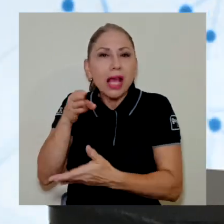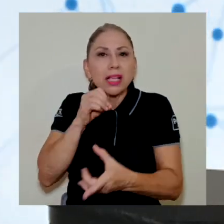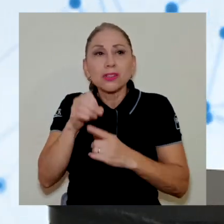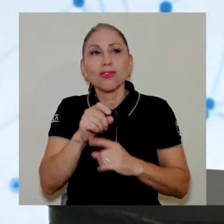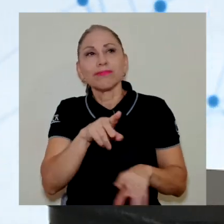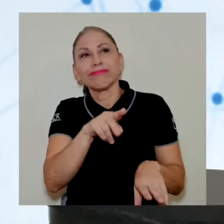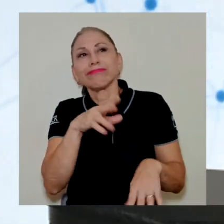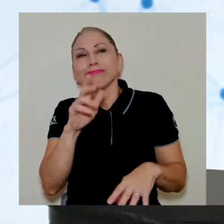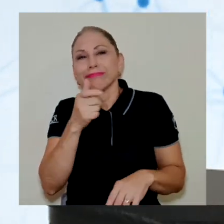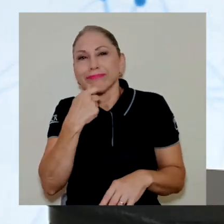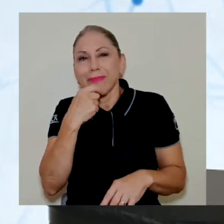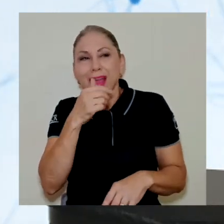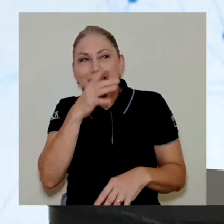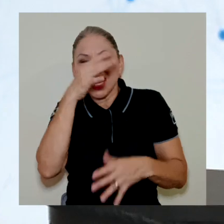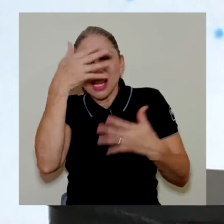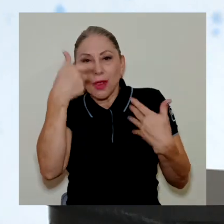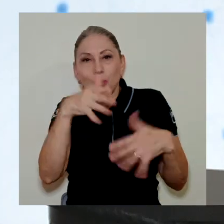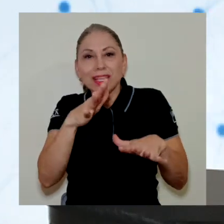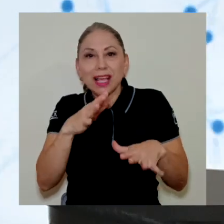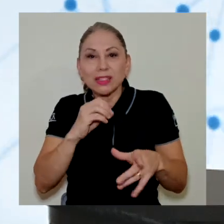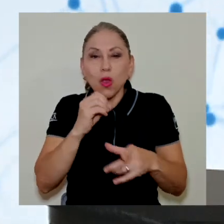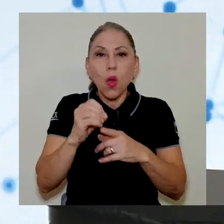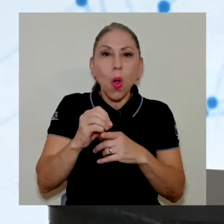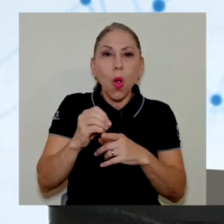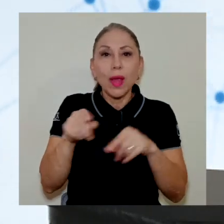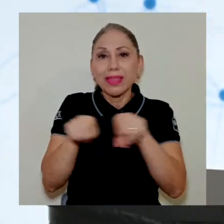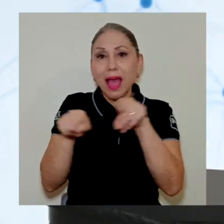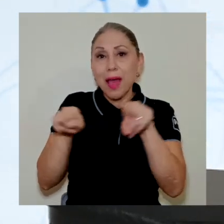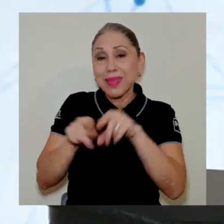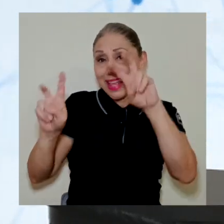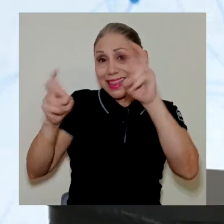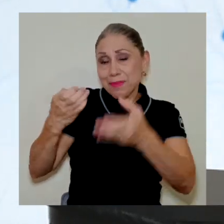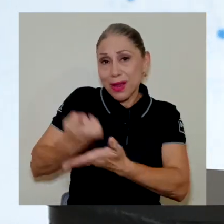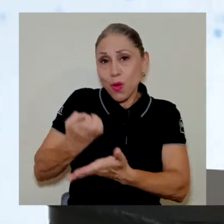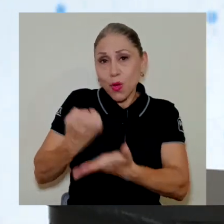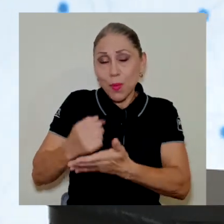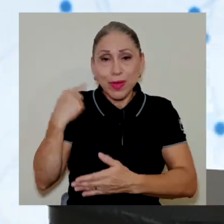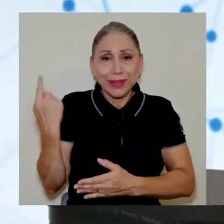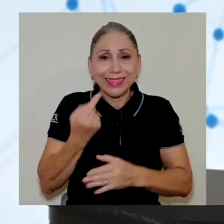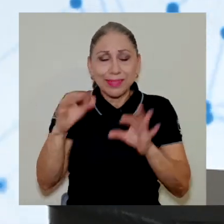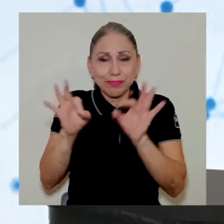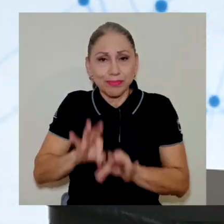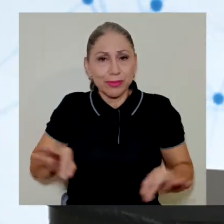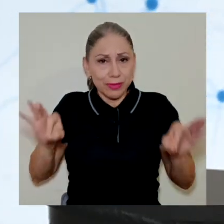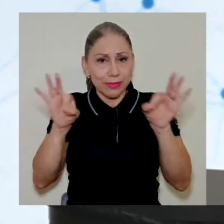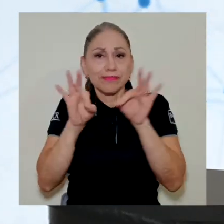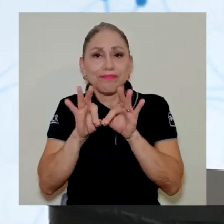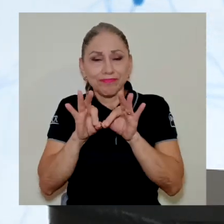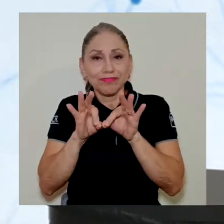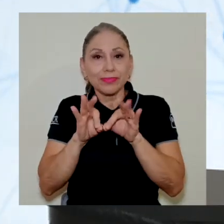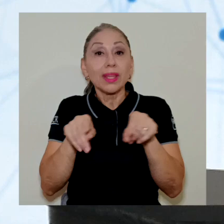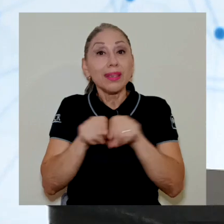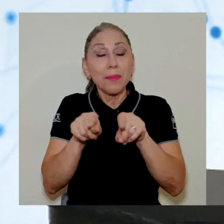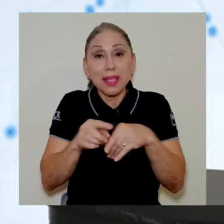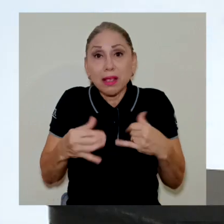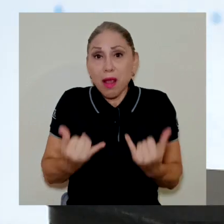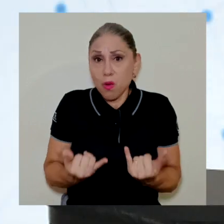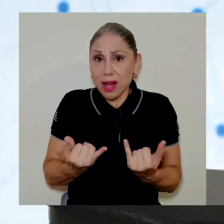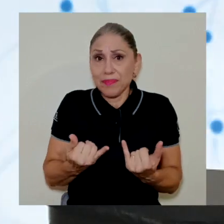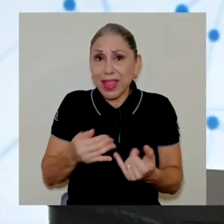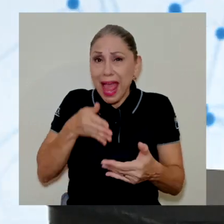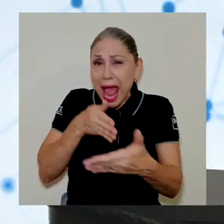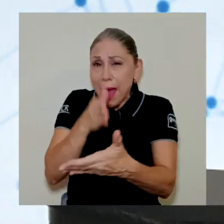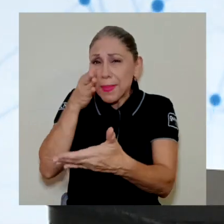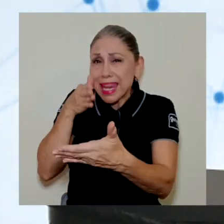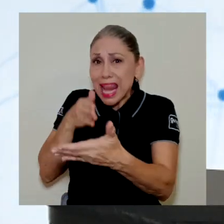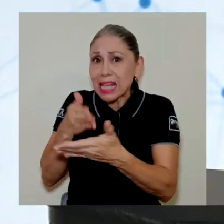la ridiculización y también, ¿verdad?, el tema económico, que siempre es muy importante, sino que ya las